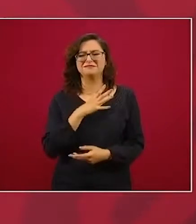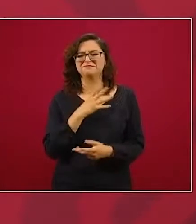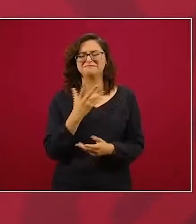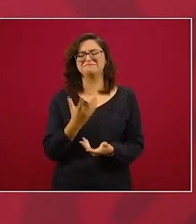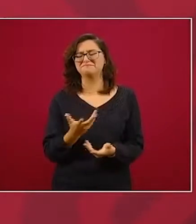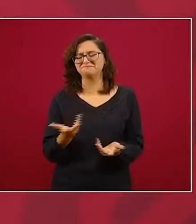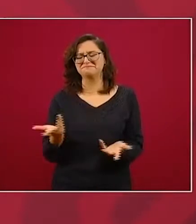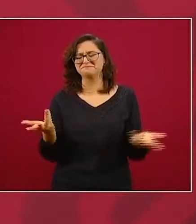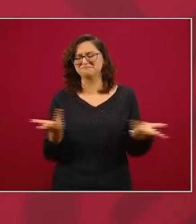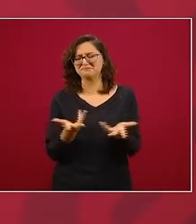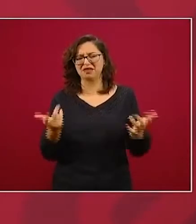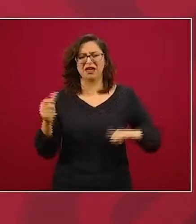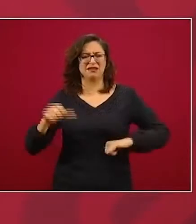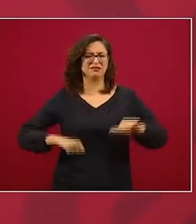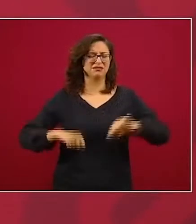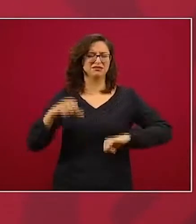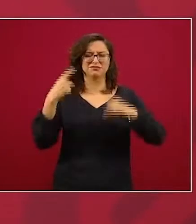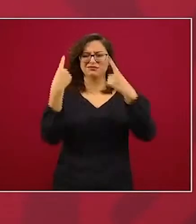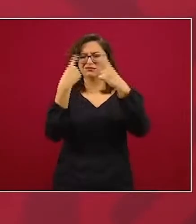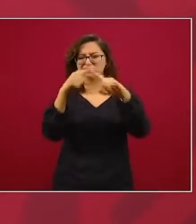beneficio de